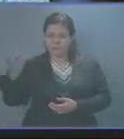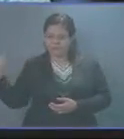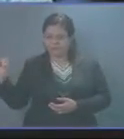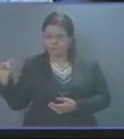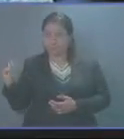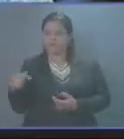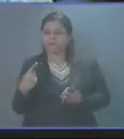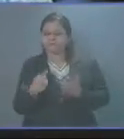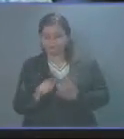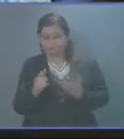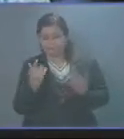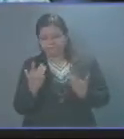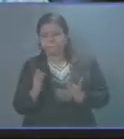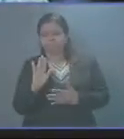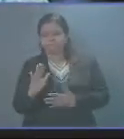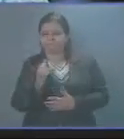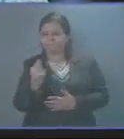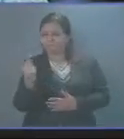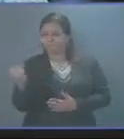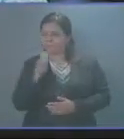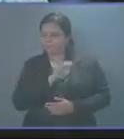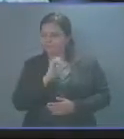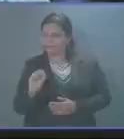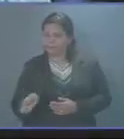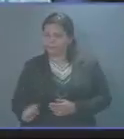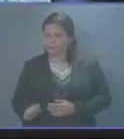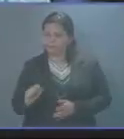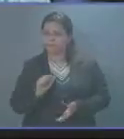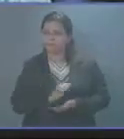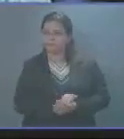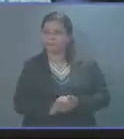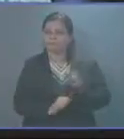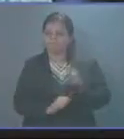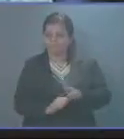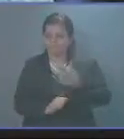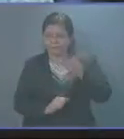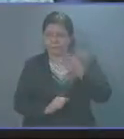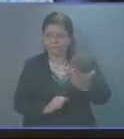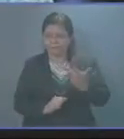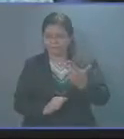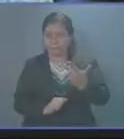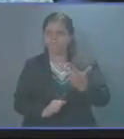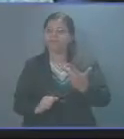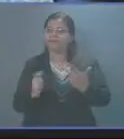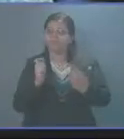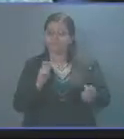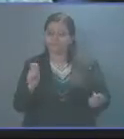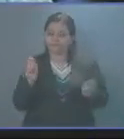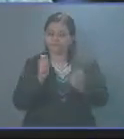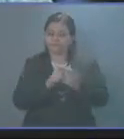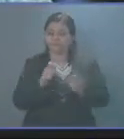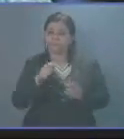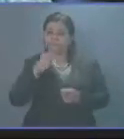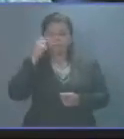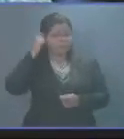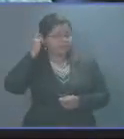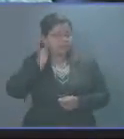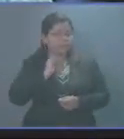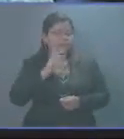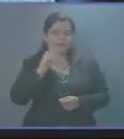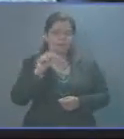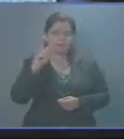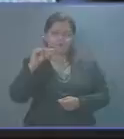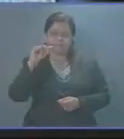Salvador o por la población salvadoreña. Romano 3. Que el excelentísimo señor David